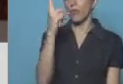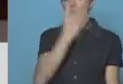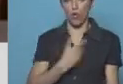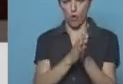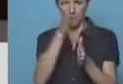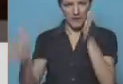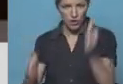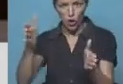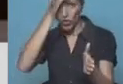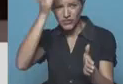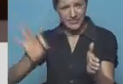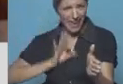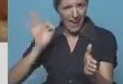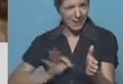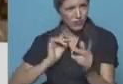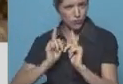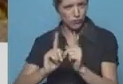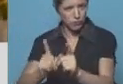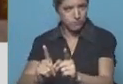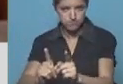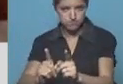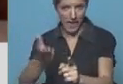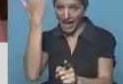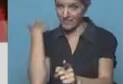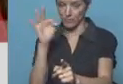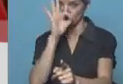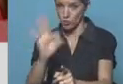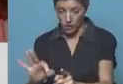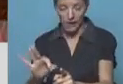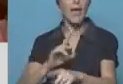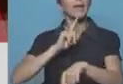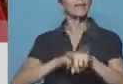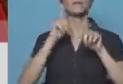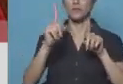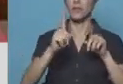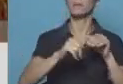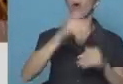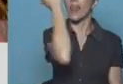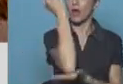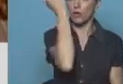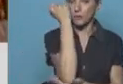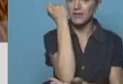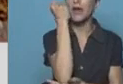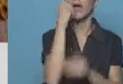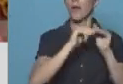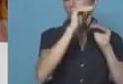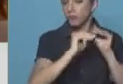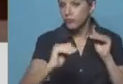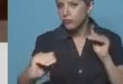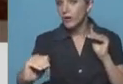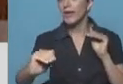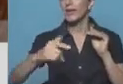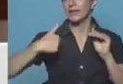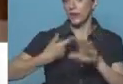12 años y medio, con esta estabilidad económica, social y de constante progreso.